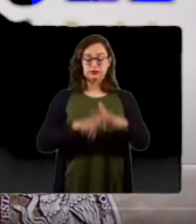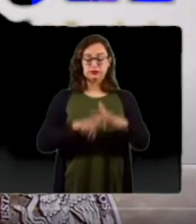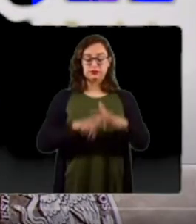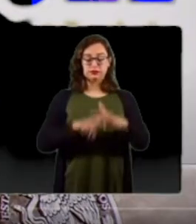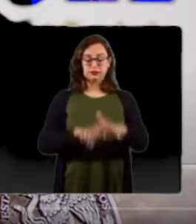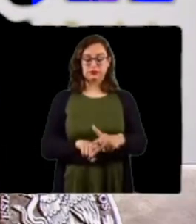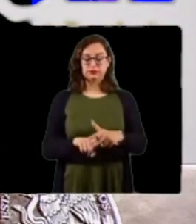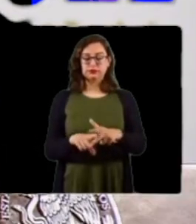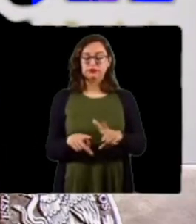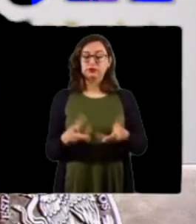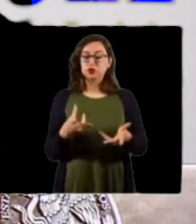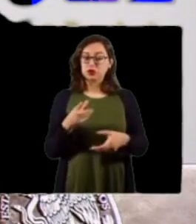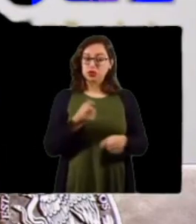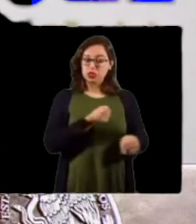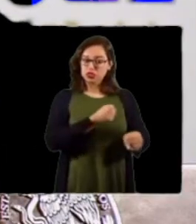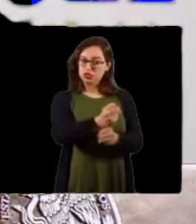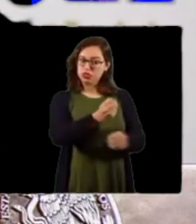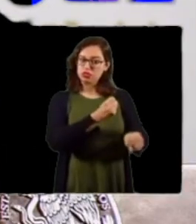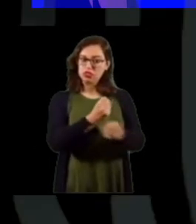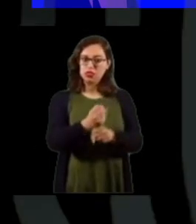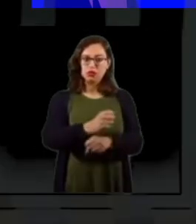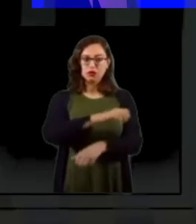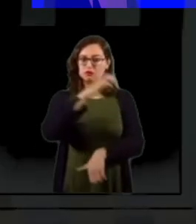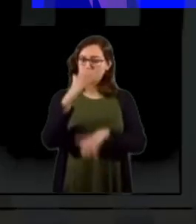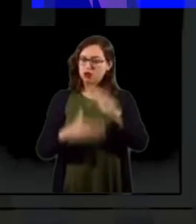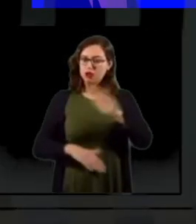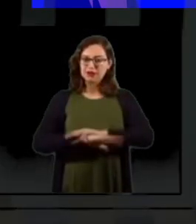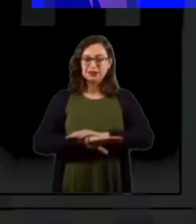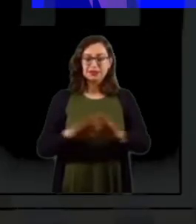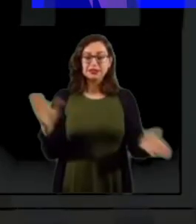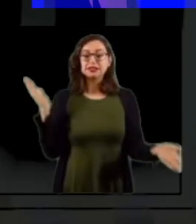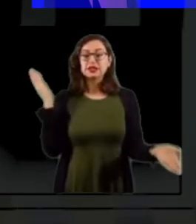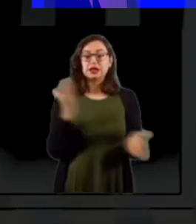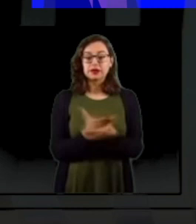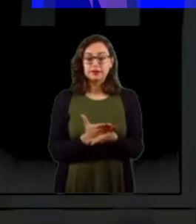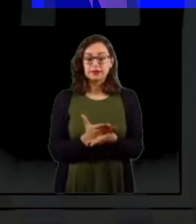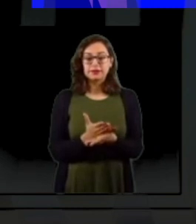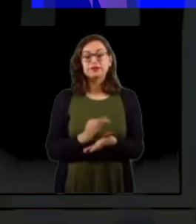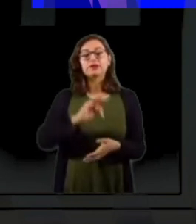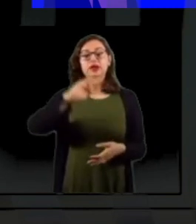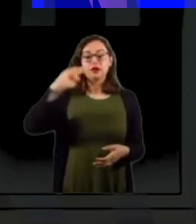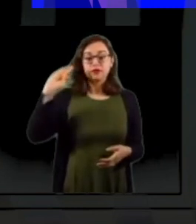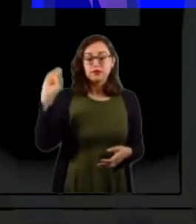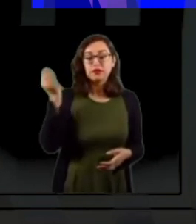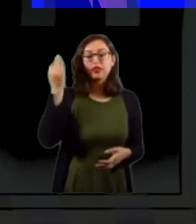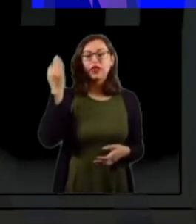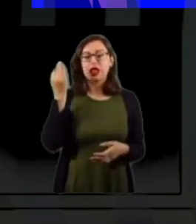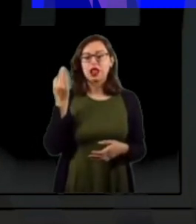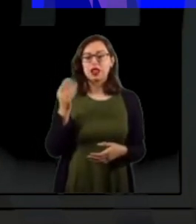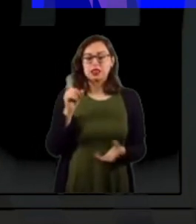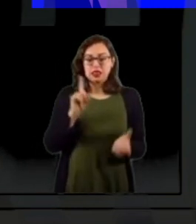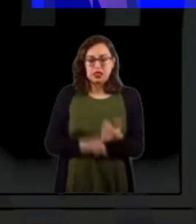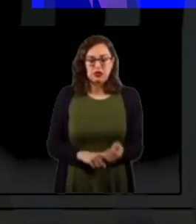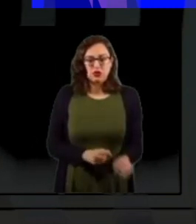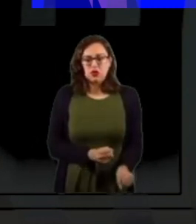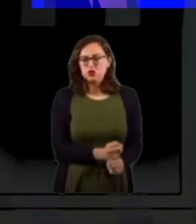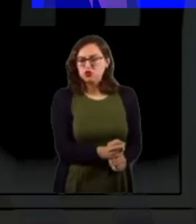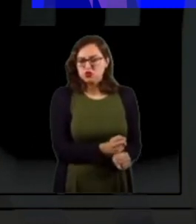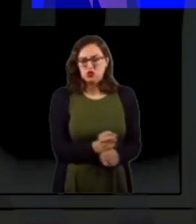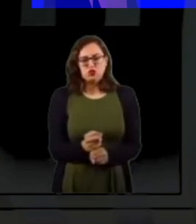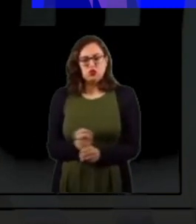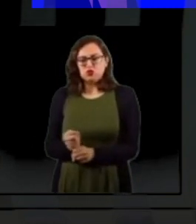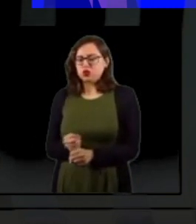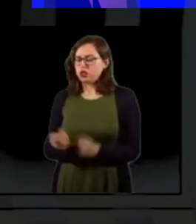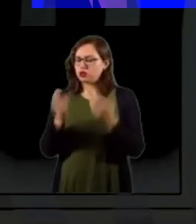tortura. El día de hoy, por las autoridades federales, tenemos problemas en algunas entidades, en municipios con